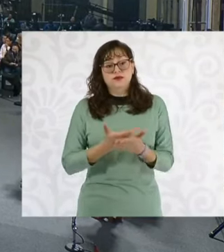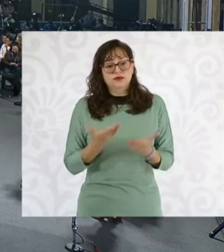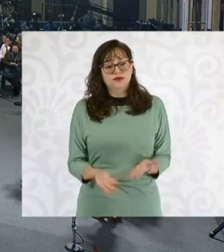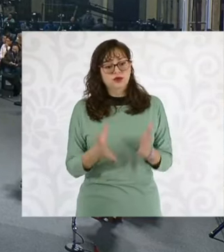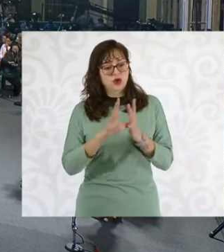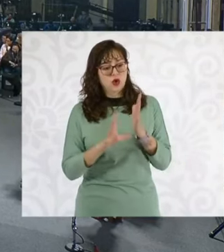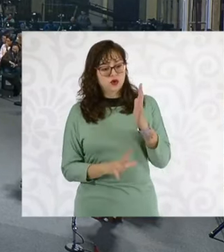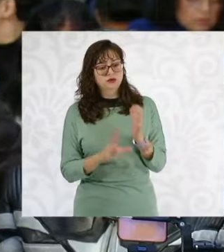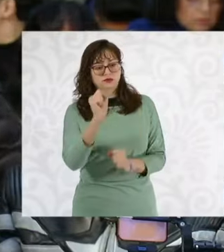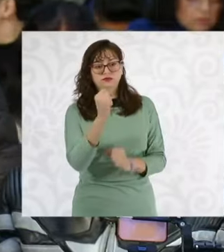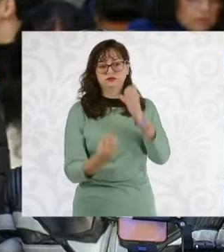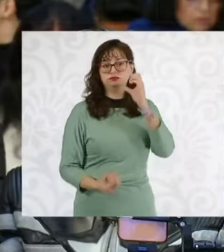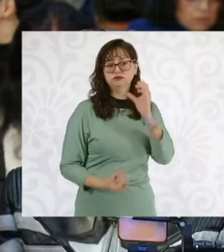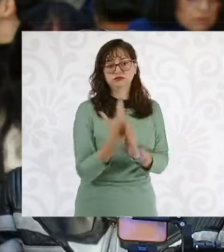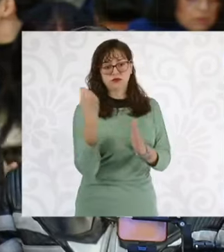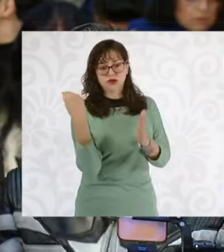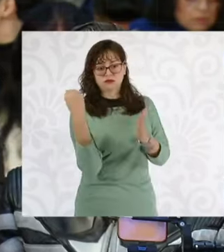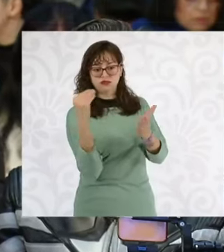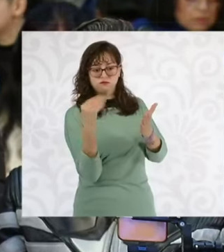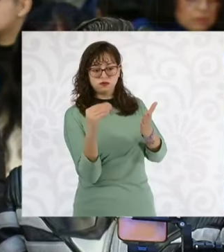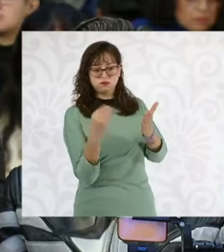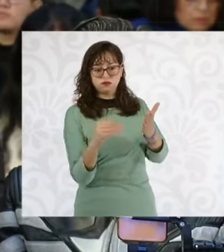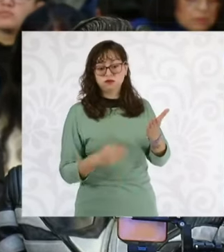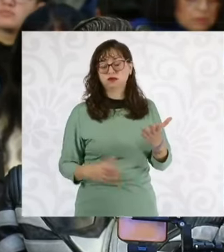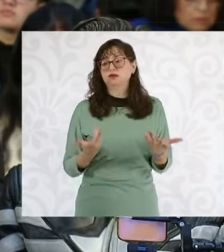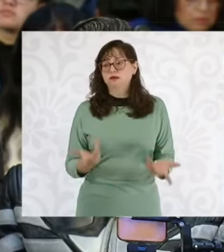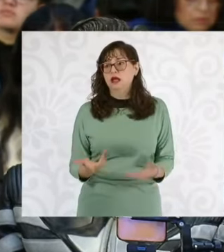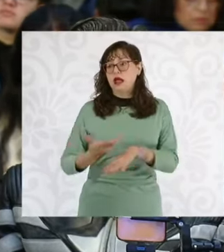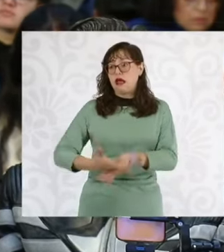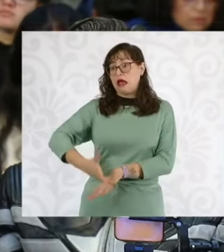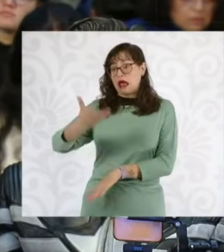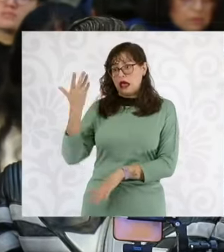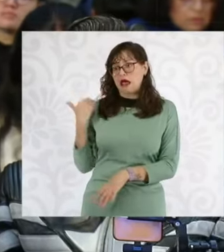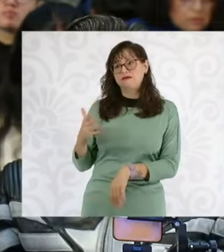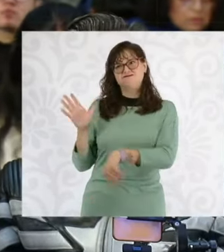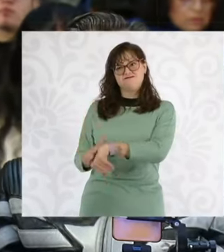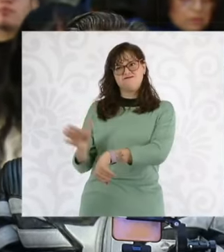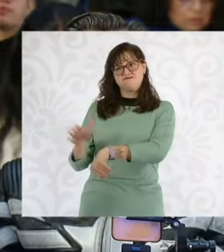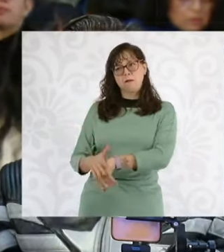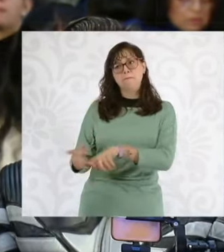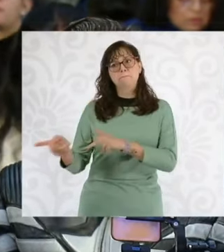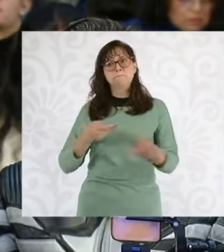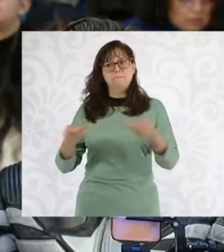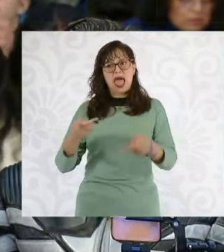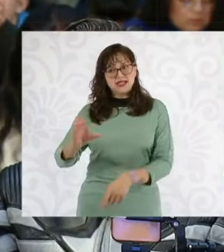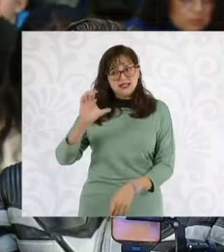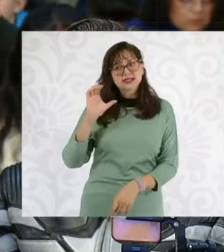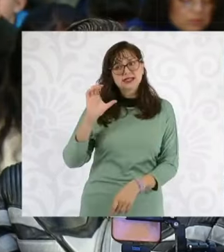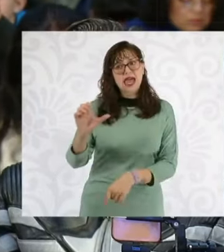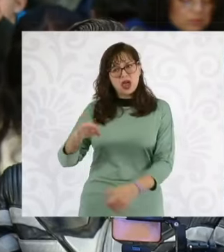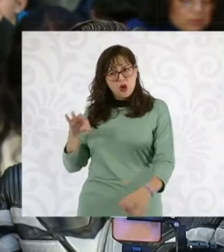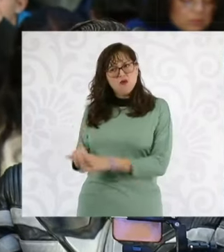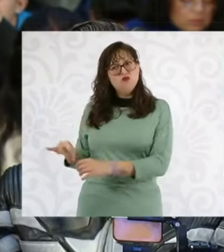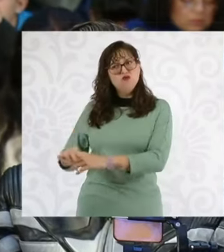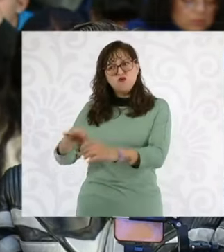y este llamado que se hizo a todos los mexicanos y mexicanas a que votaran masivamente por el proyecto de nación que recupera el